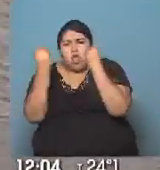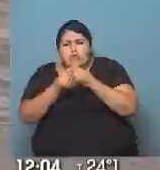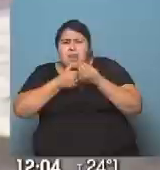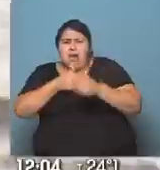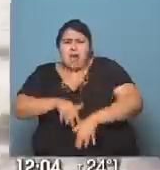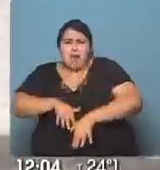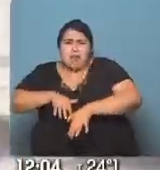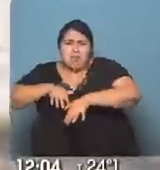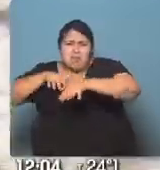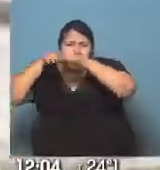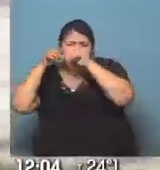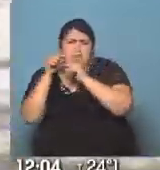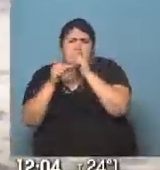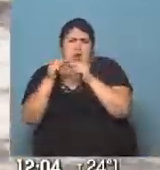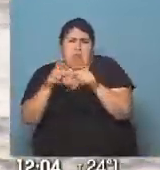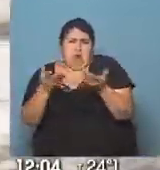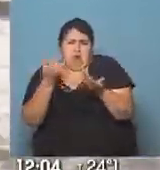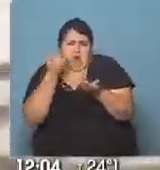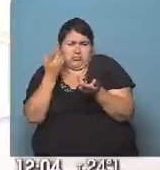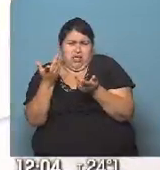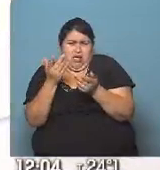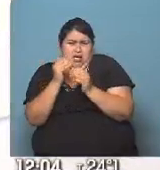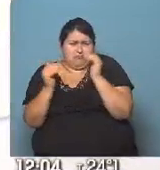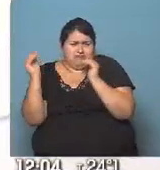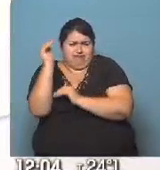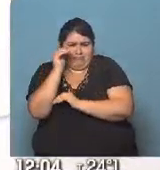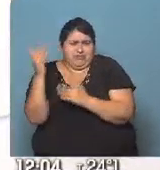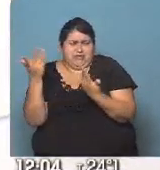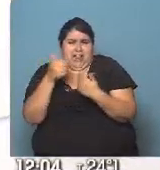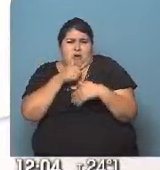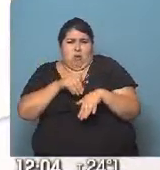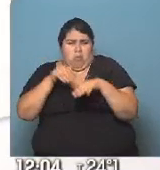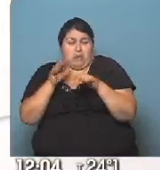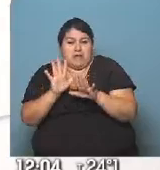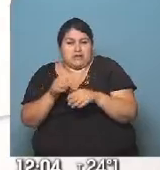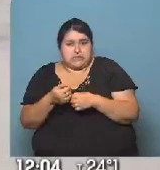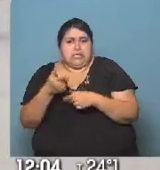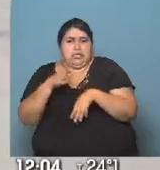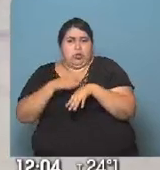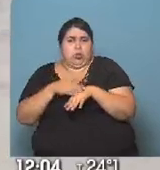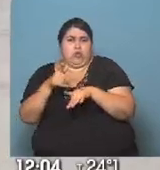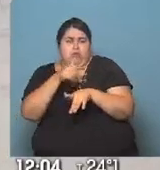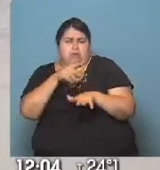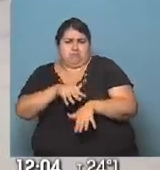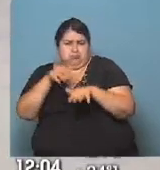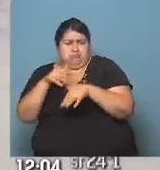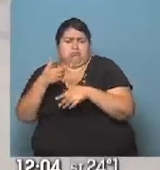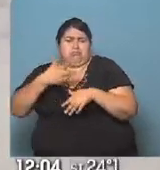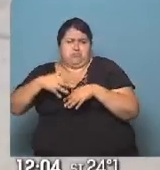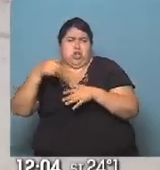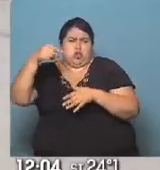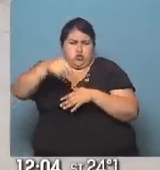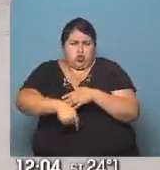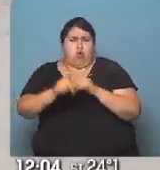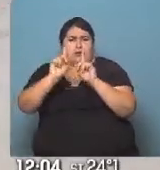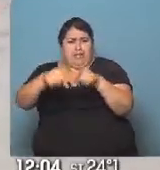hemos superado ampliamente el registro promedio de precipitaciones. Y esto provocó inundaciones, algunas graves, en el conurbano bonaerense y